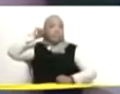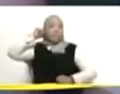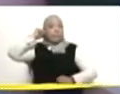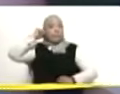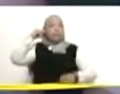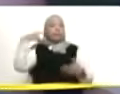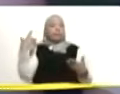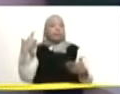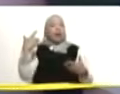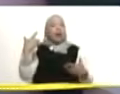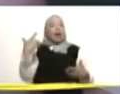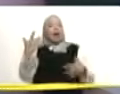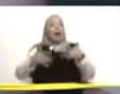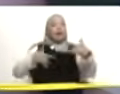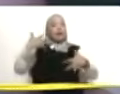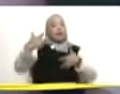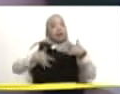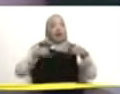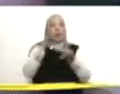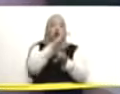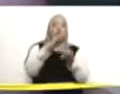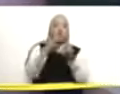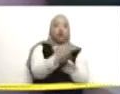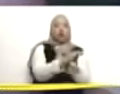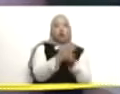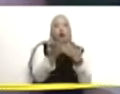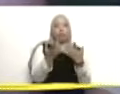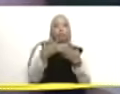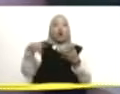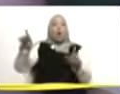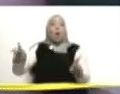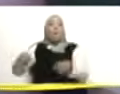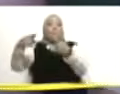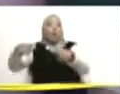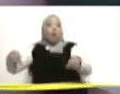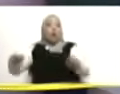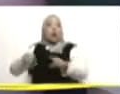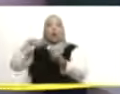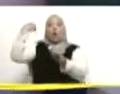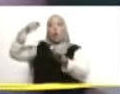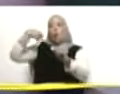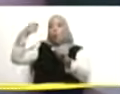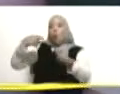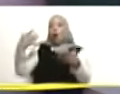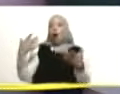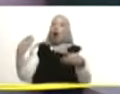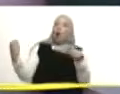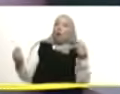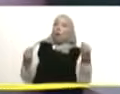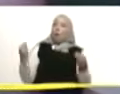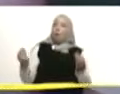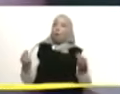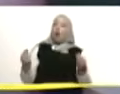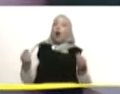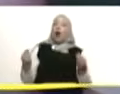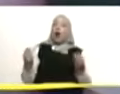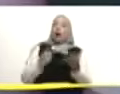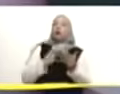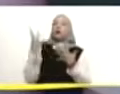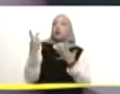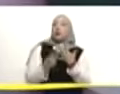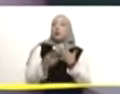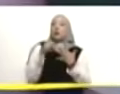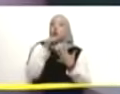generar cultura, arte, música, estudios de grabación para la gente, pero que además se va a ramificar